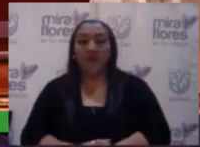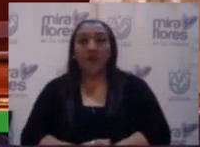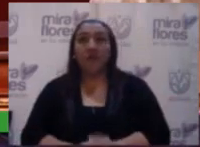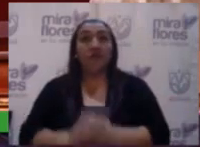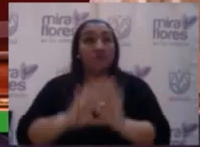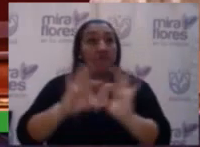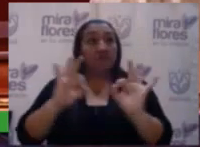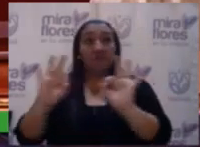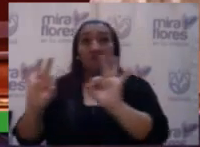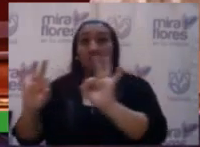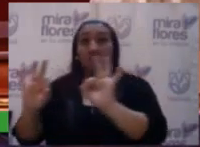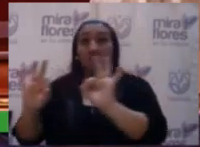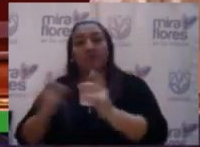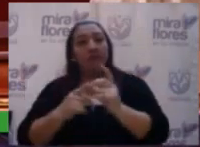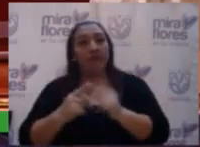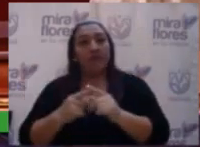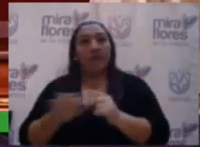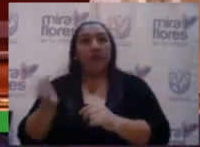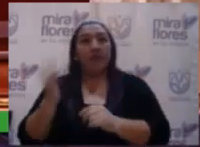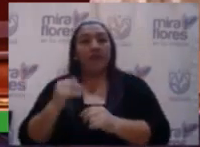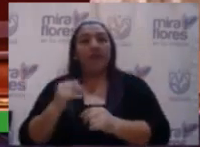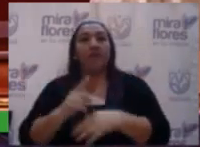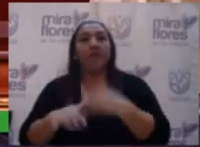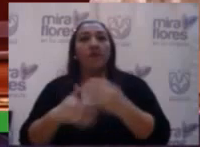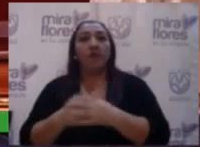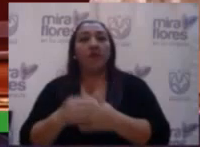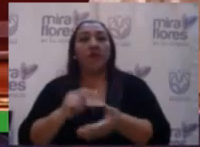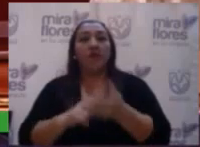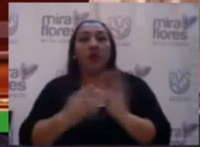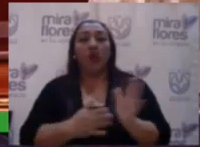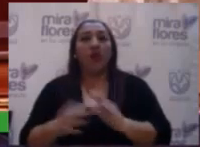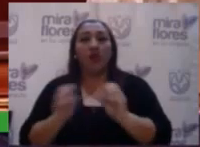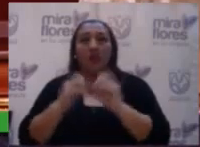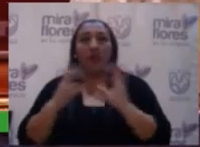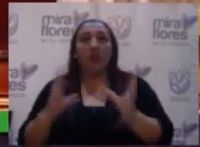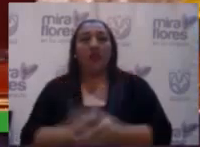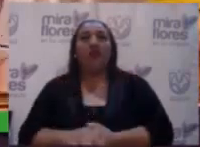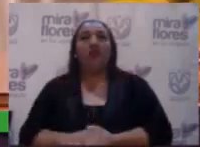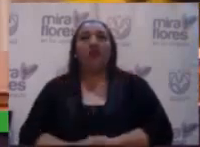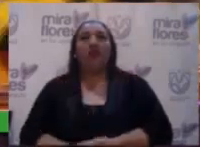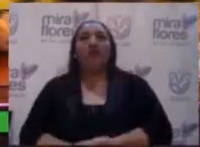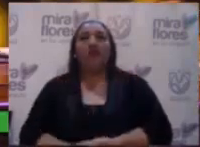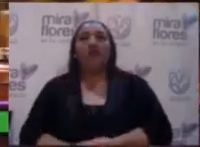si no tenemos más informes vamos a ir a lo que es entonces orden del día